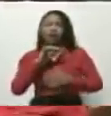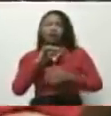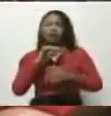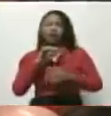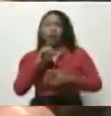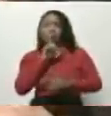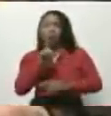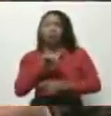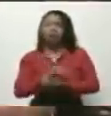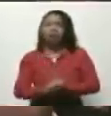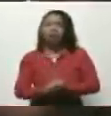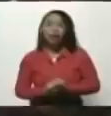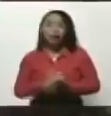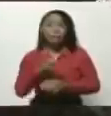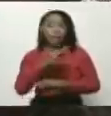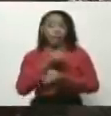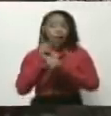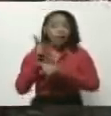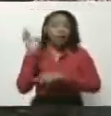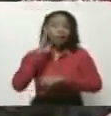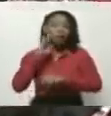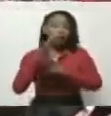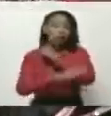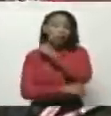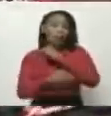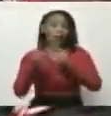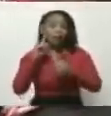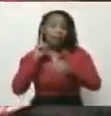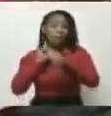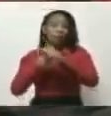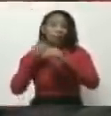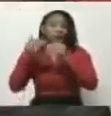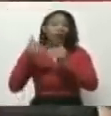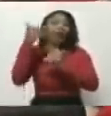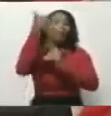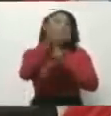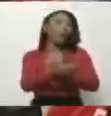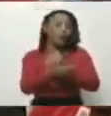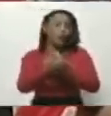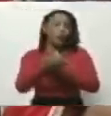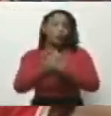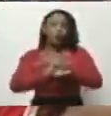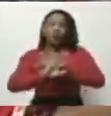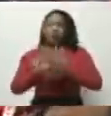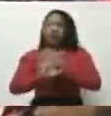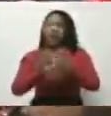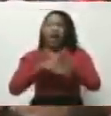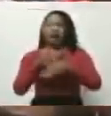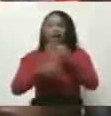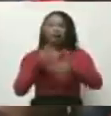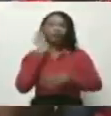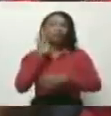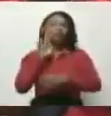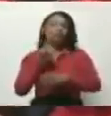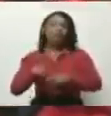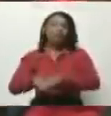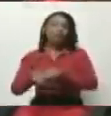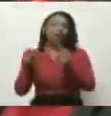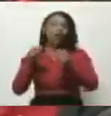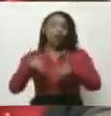hubo allí irregularidades, se vienen a detectar posteriormente cuando ya se han hecho terribles daños a la